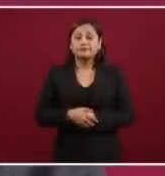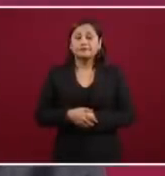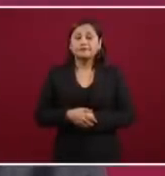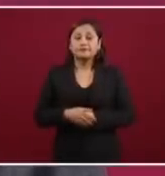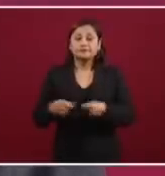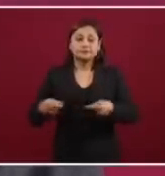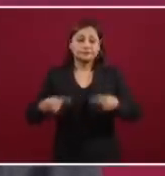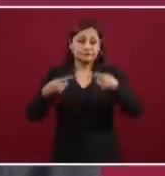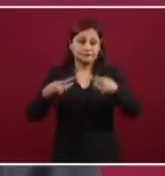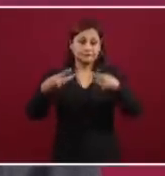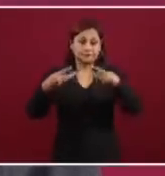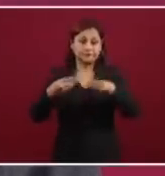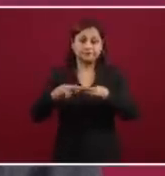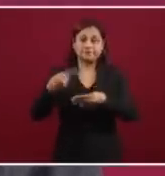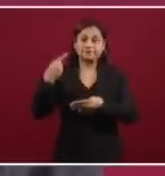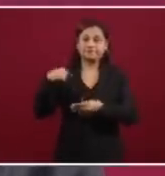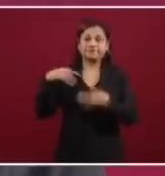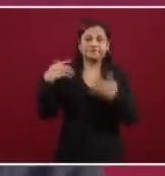También que íbamos